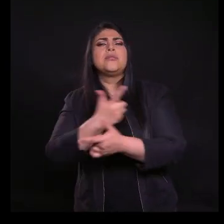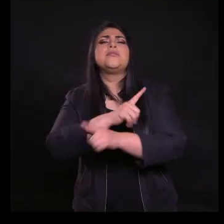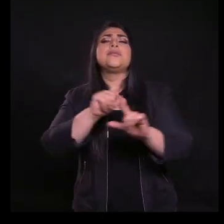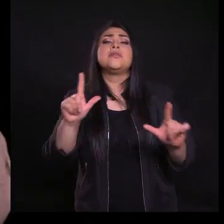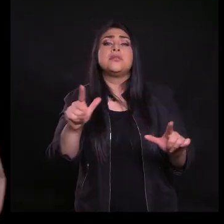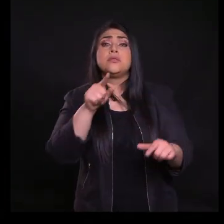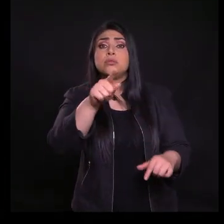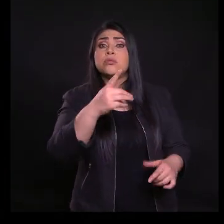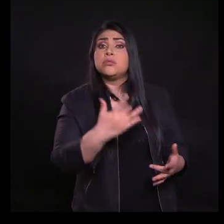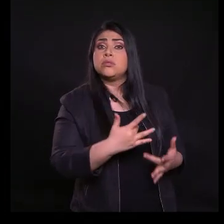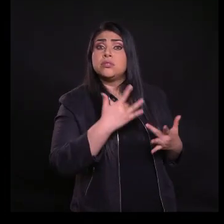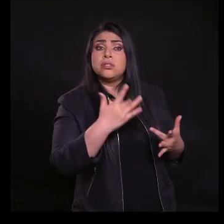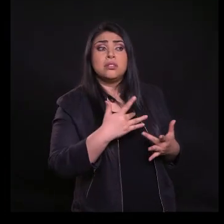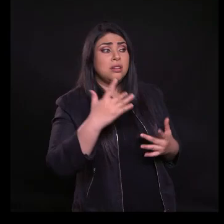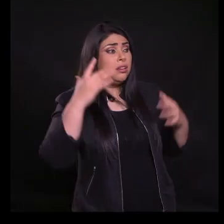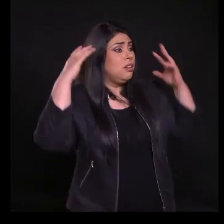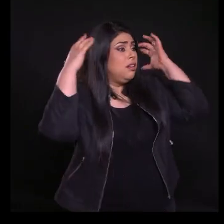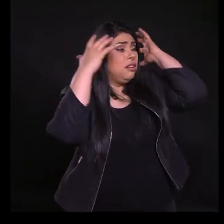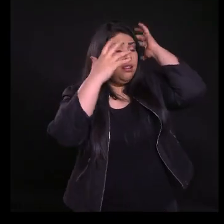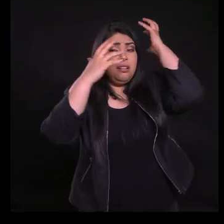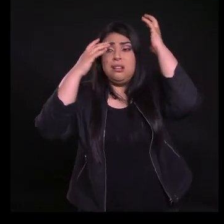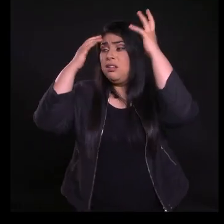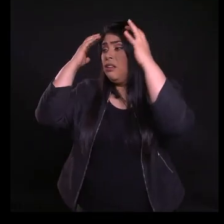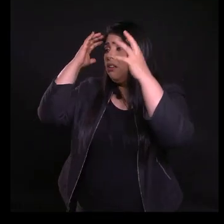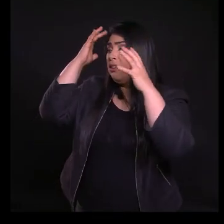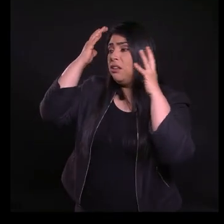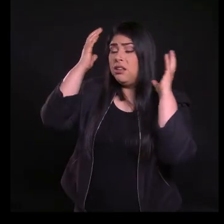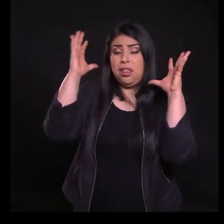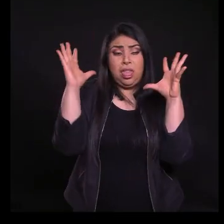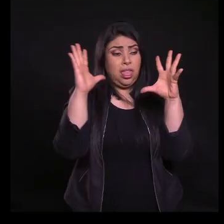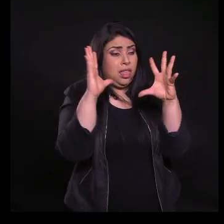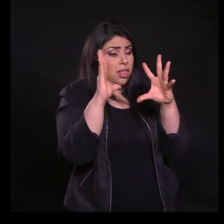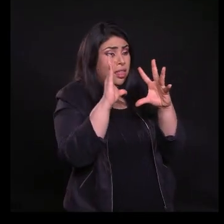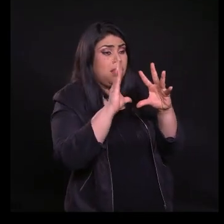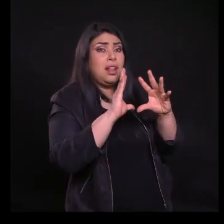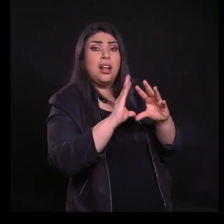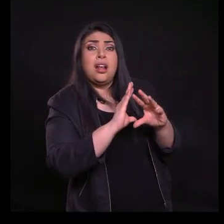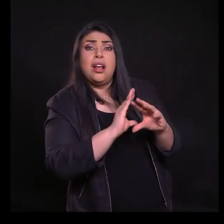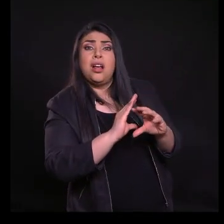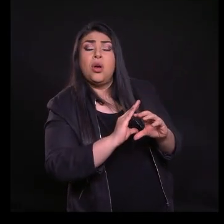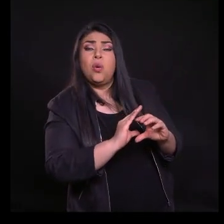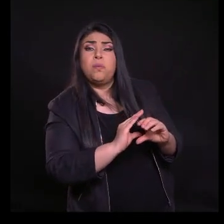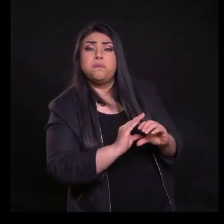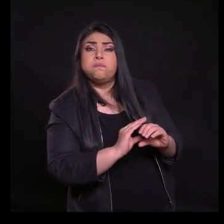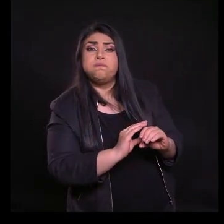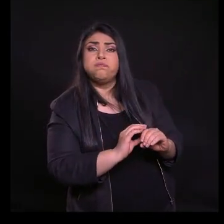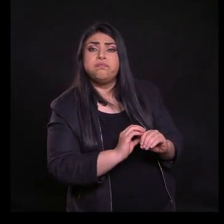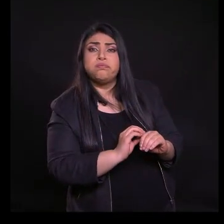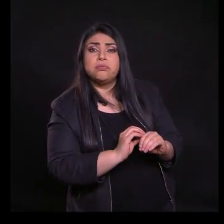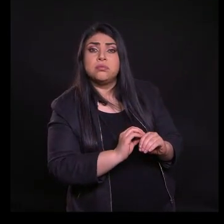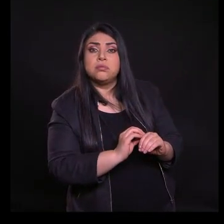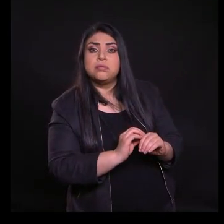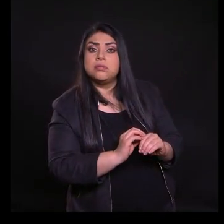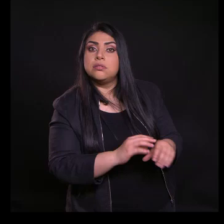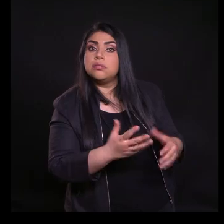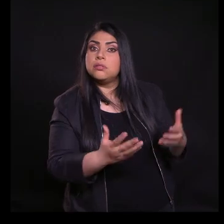si alguien se siente atormentado por tinieblas incluso incluso te quiero decir algo hay personas acá conectadas